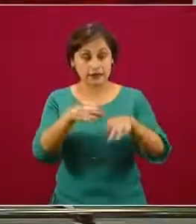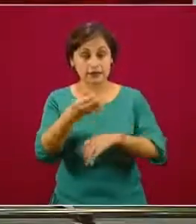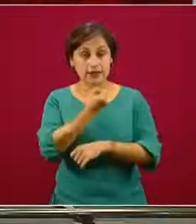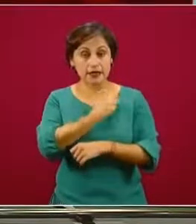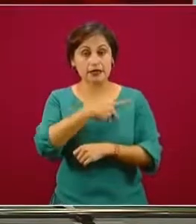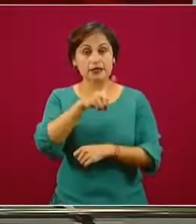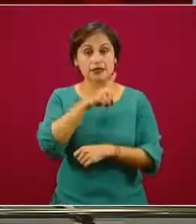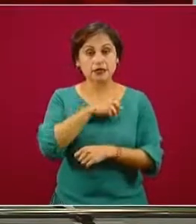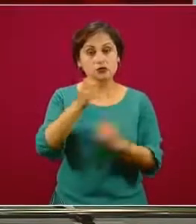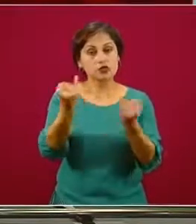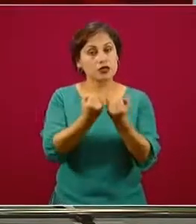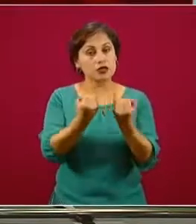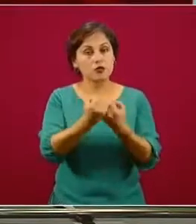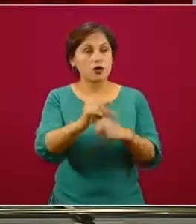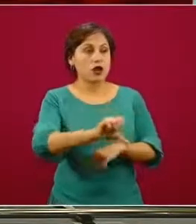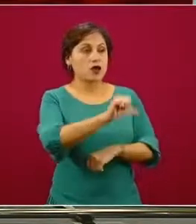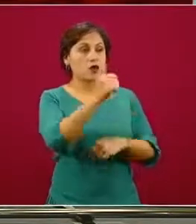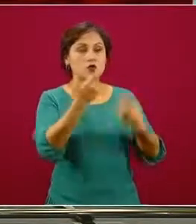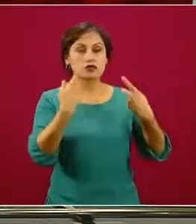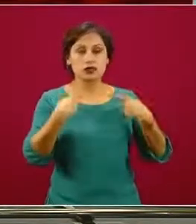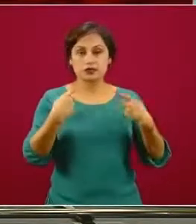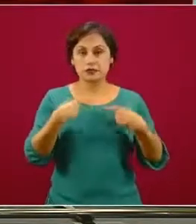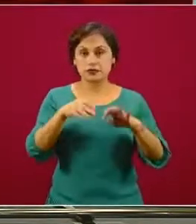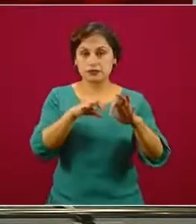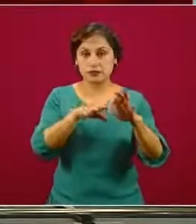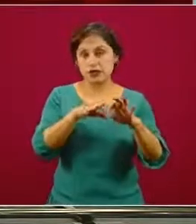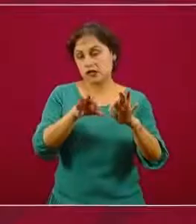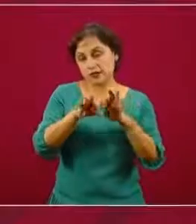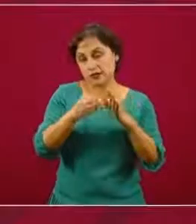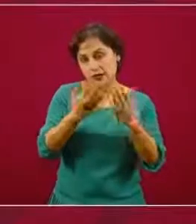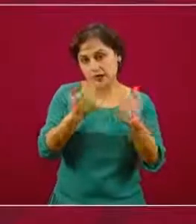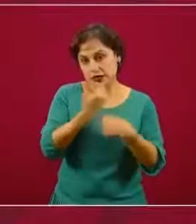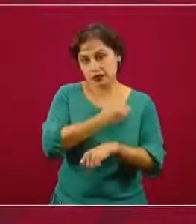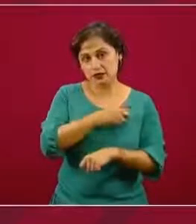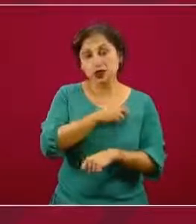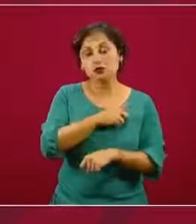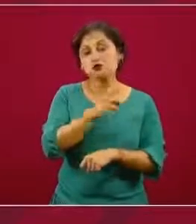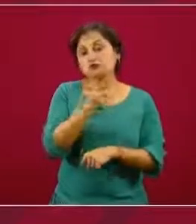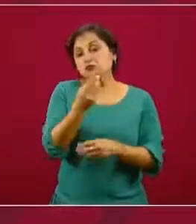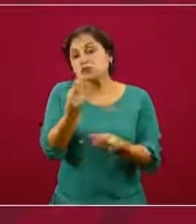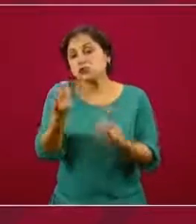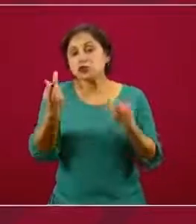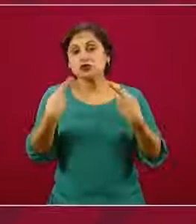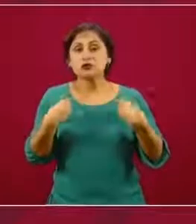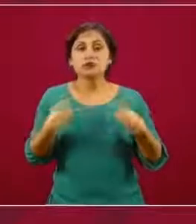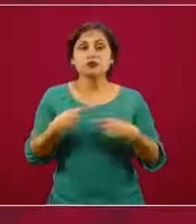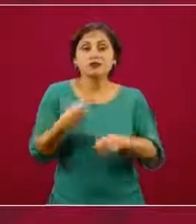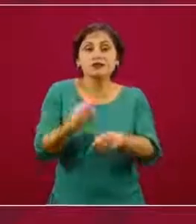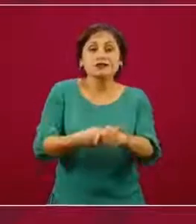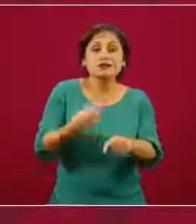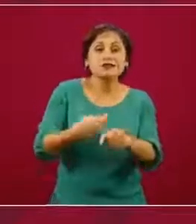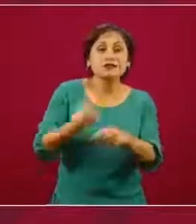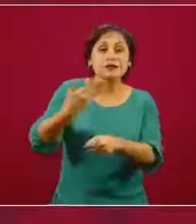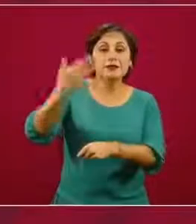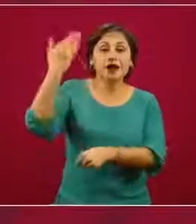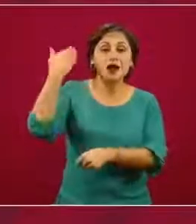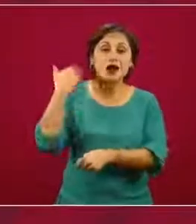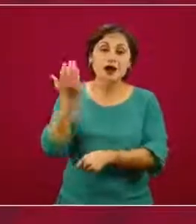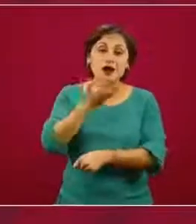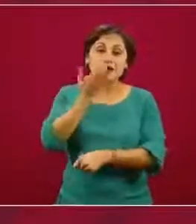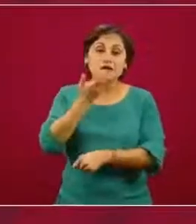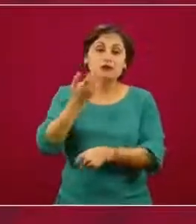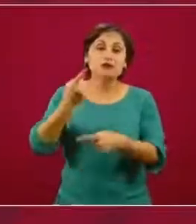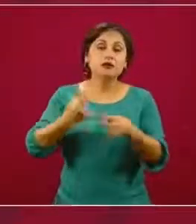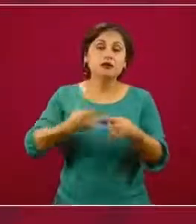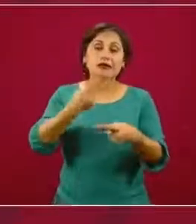tienen como es la condición de la población mexicana, una enorme prevalencia de enfermedades crónicas, diabetes, hipertensión,